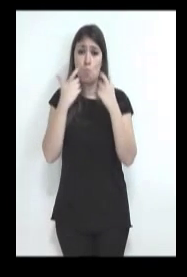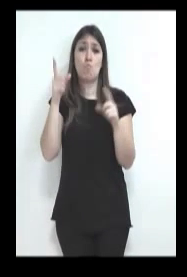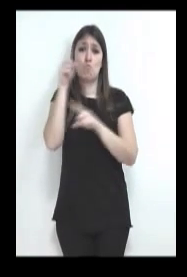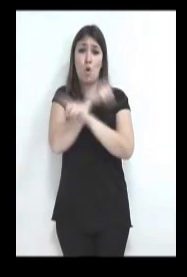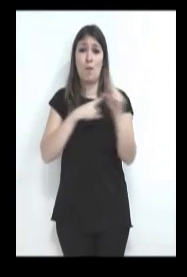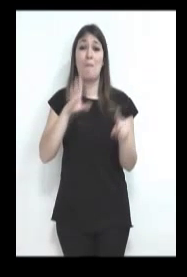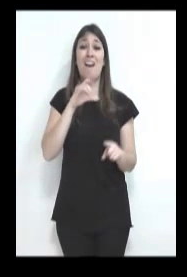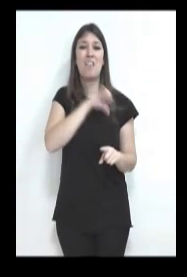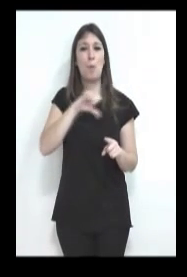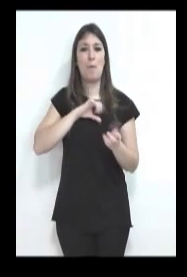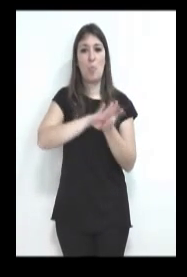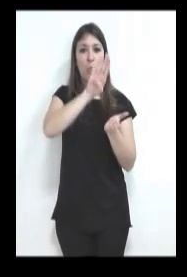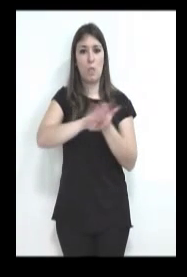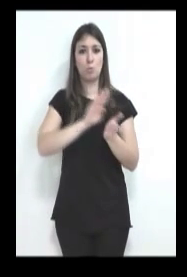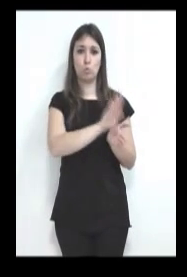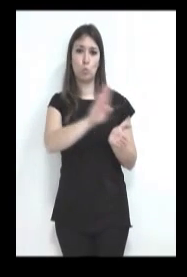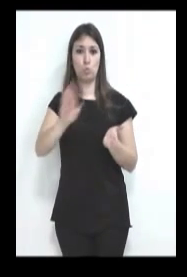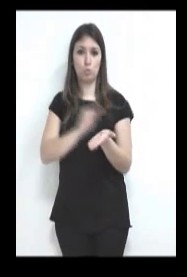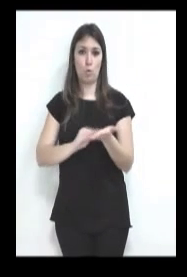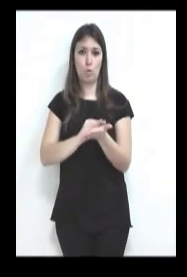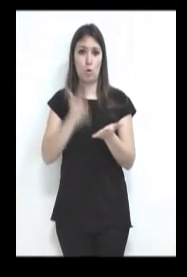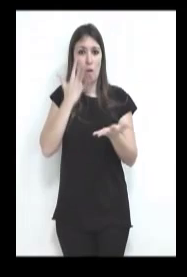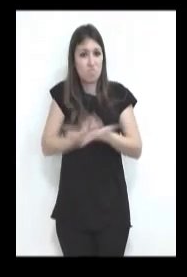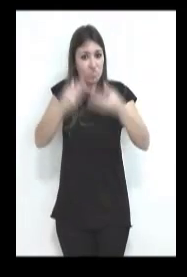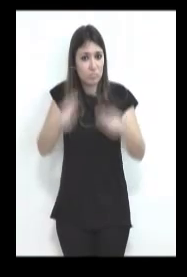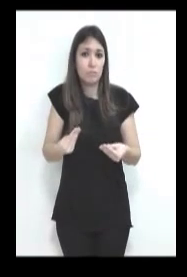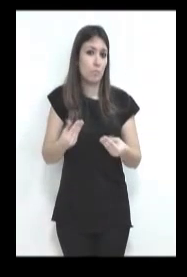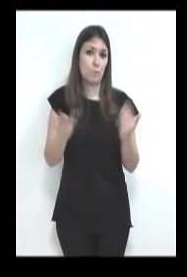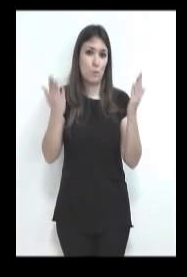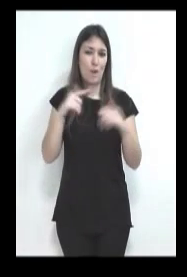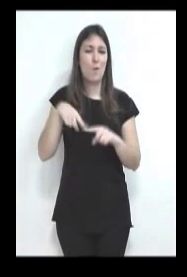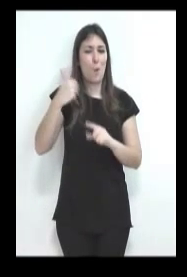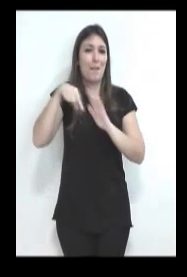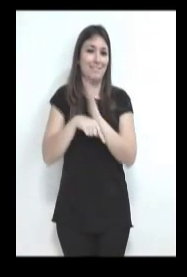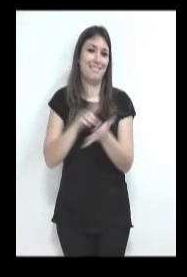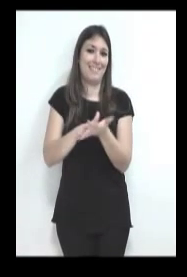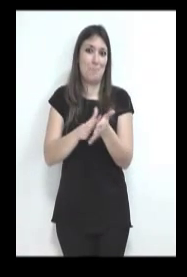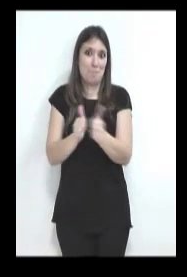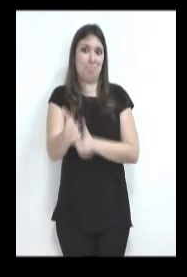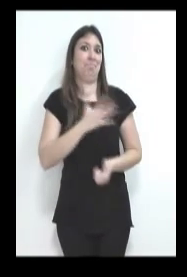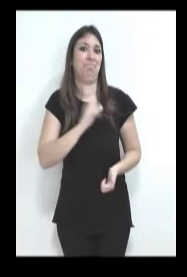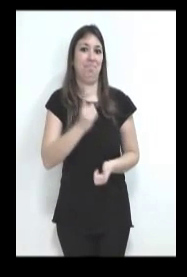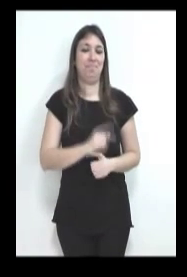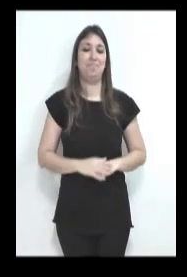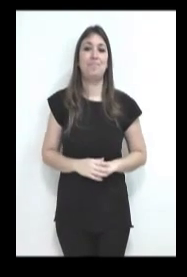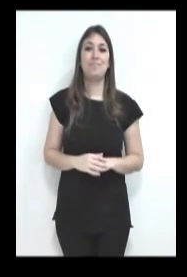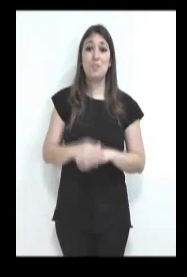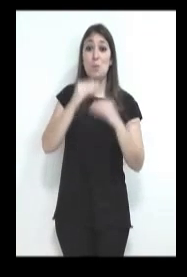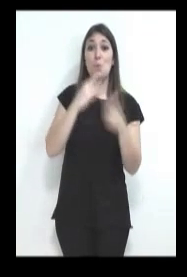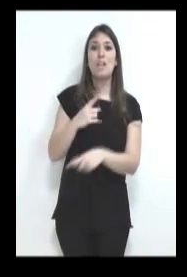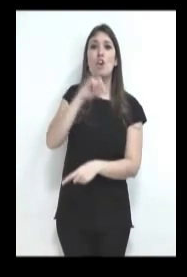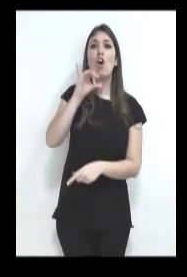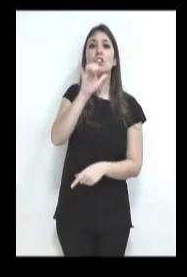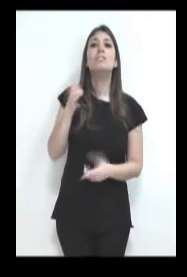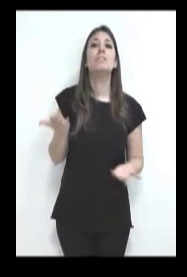la independencia de esas soluciones, pero por ahora yo creo que tampoco quiero avanzar. Muy bien. Y José, ¿cómo